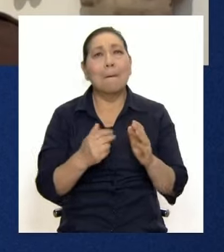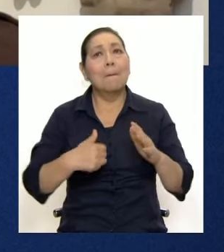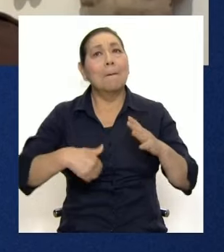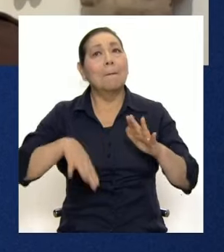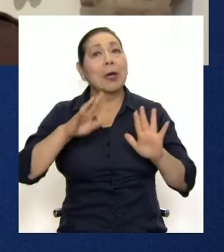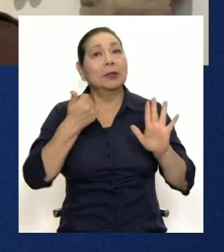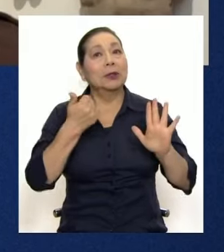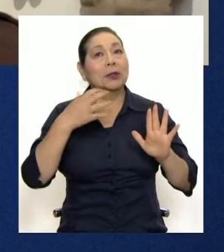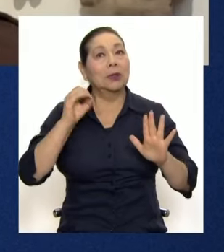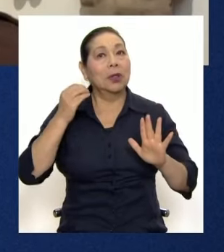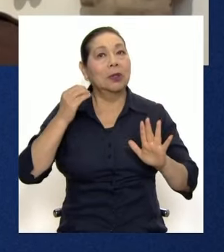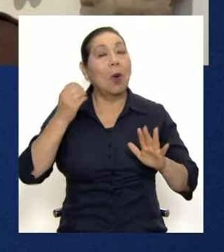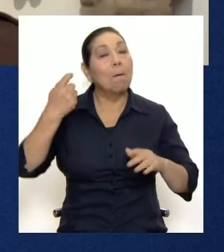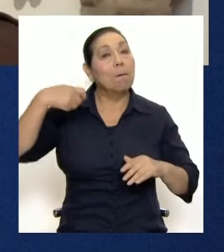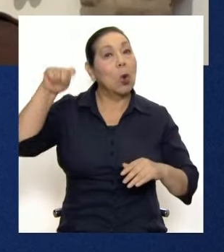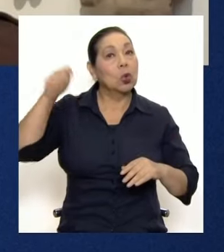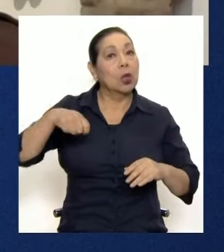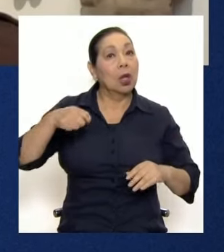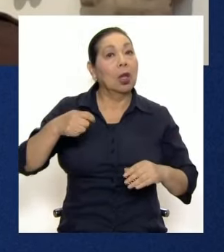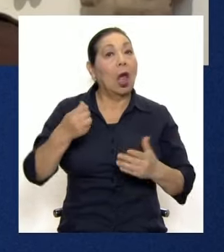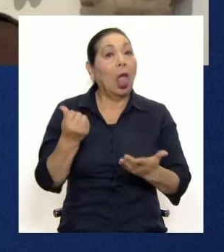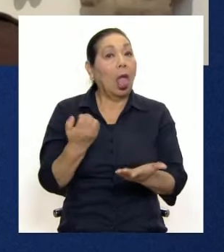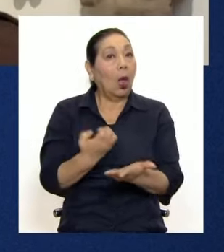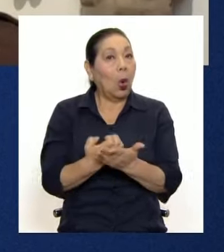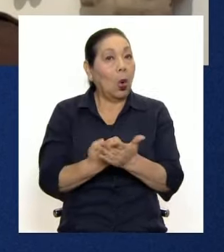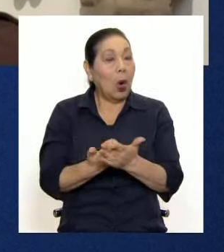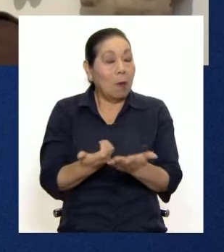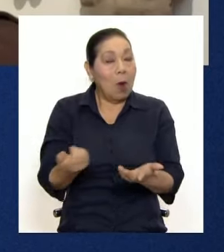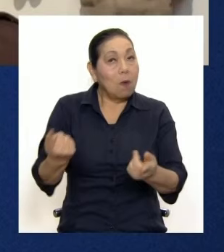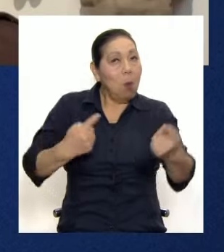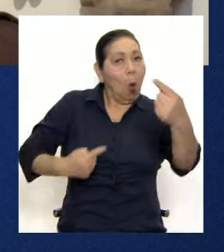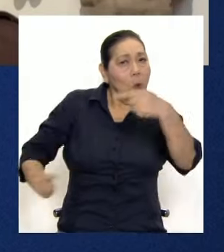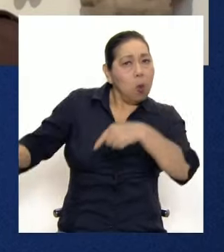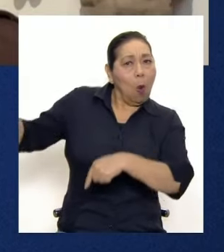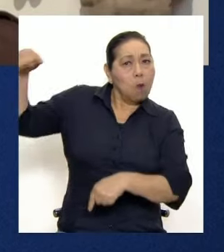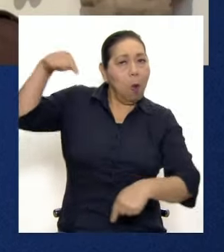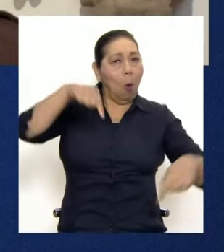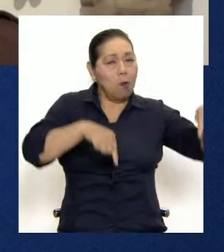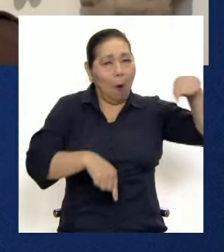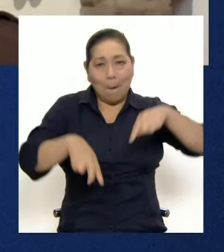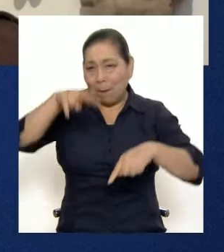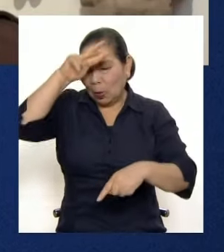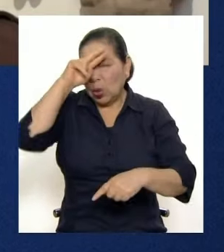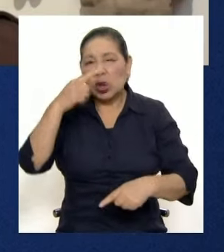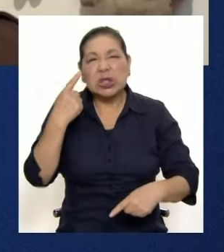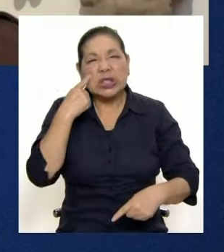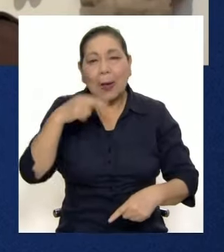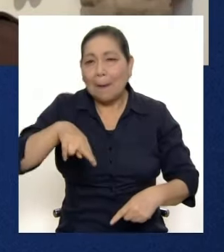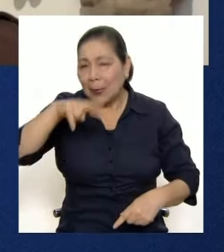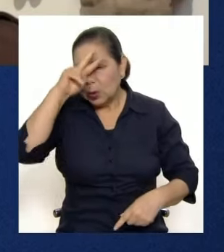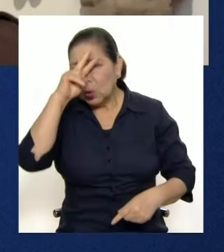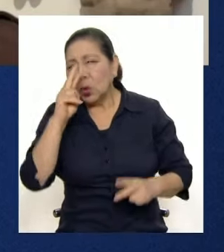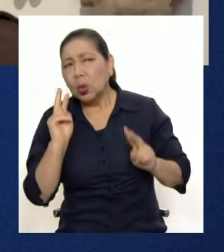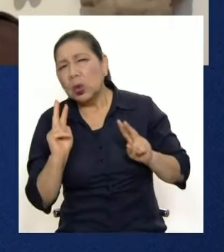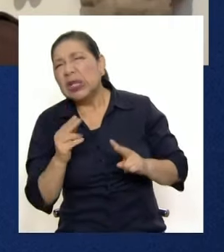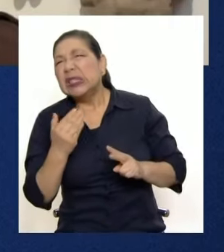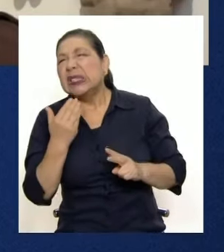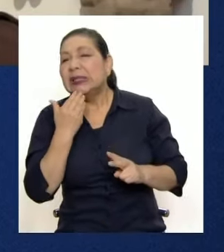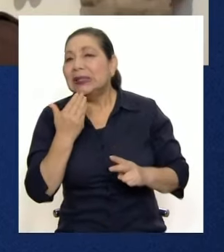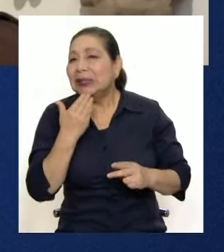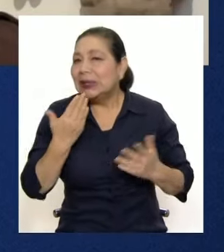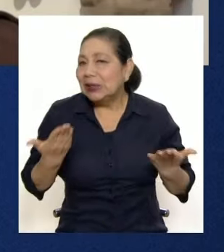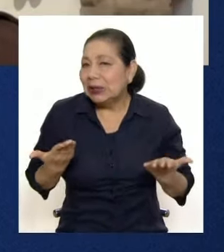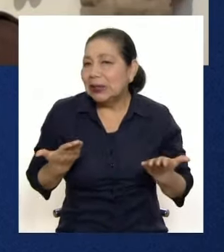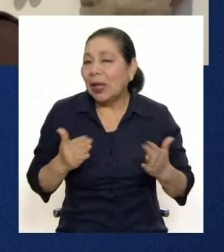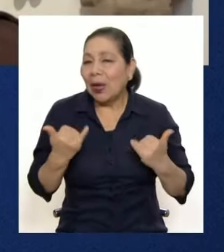60 por de la economía mundial se mueve a través de la pec y que vienen acá a conocer el Perú a sentirse